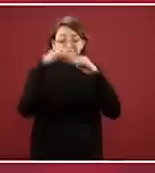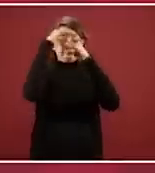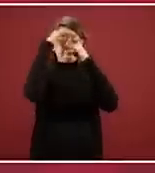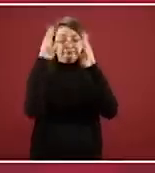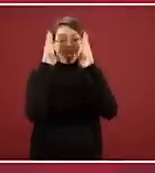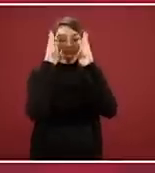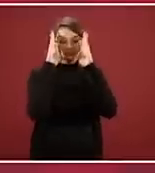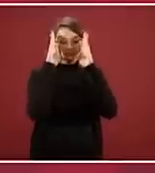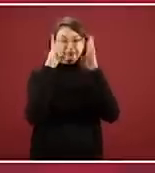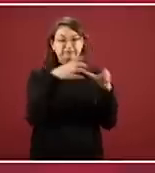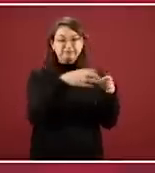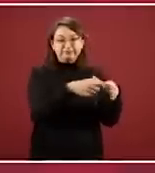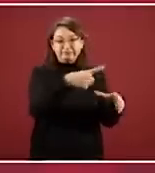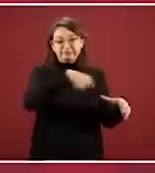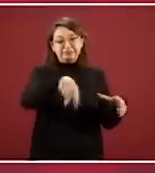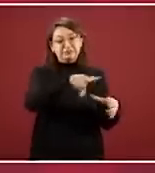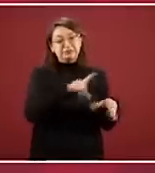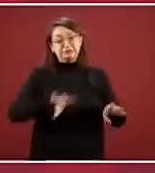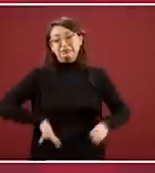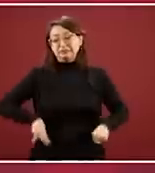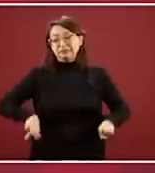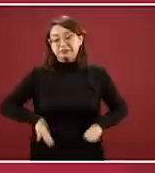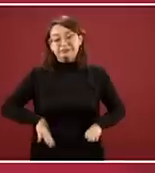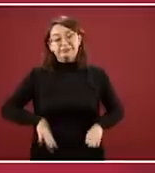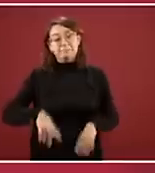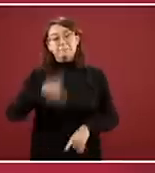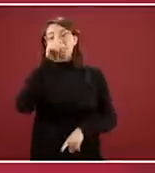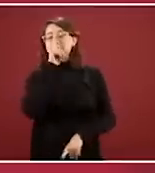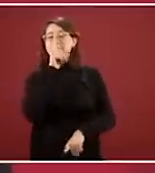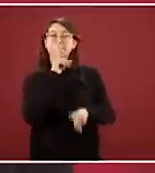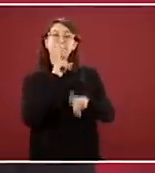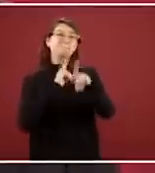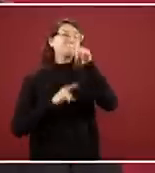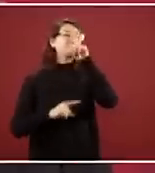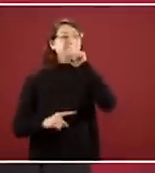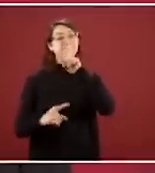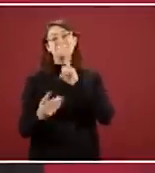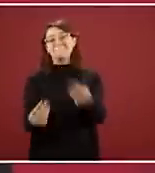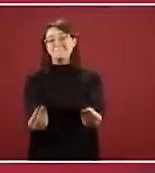son muy mentirosos y muy hipócritas.